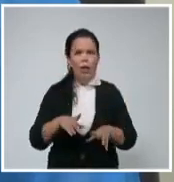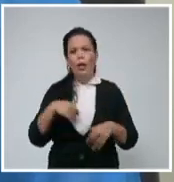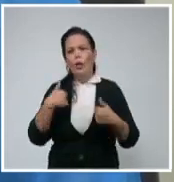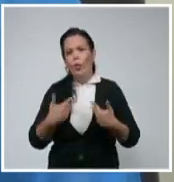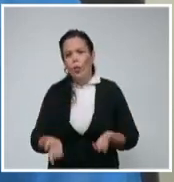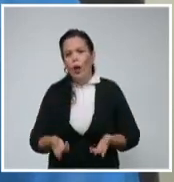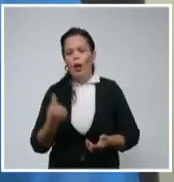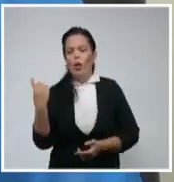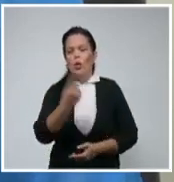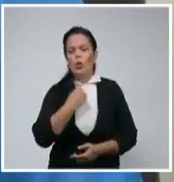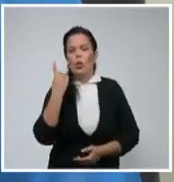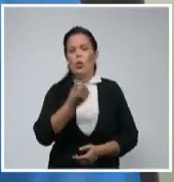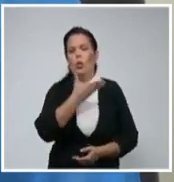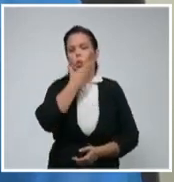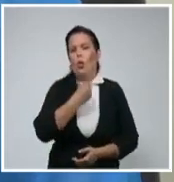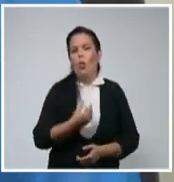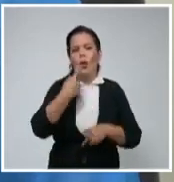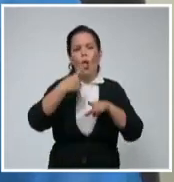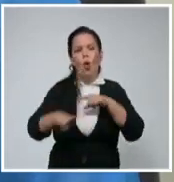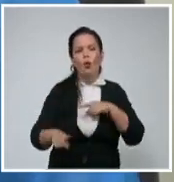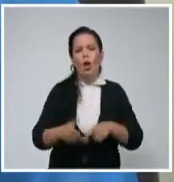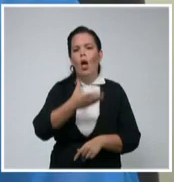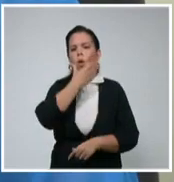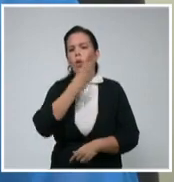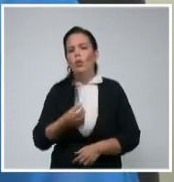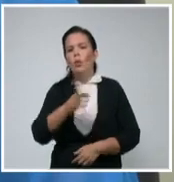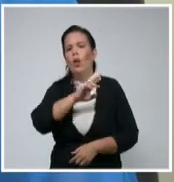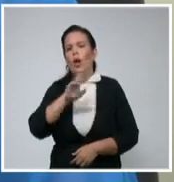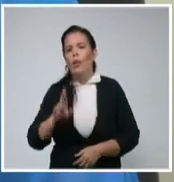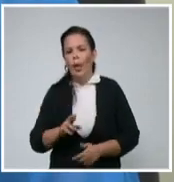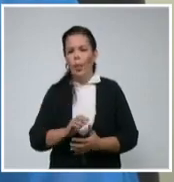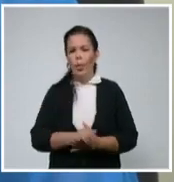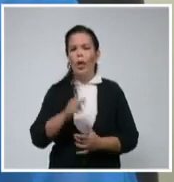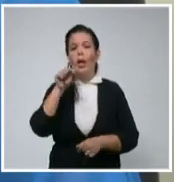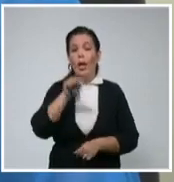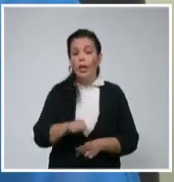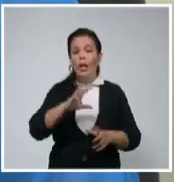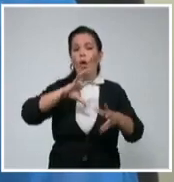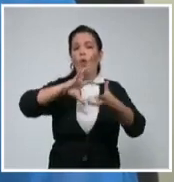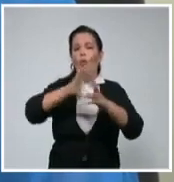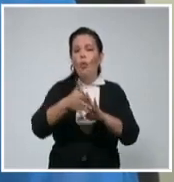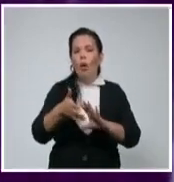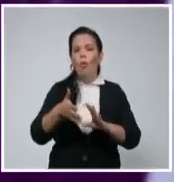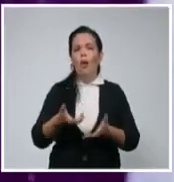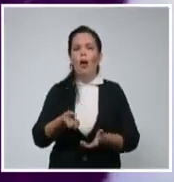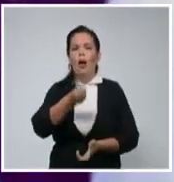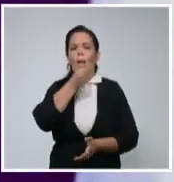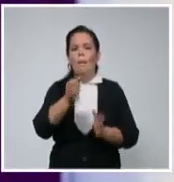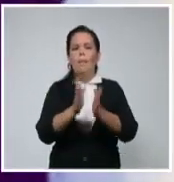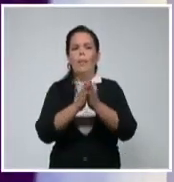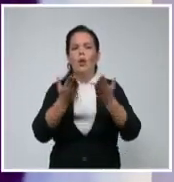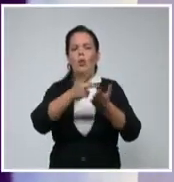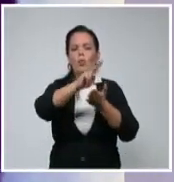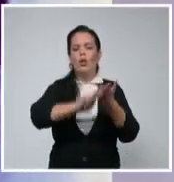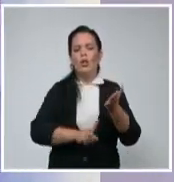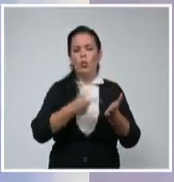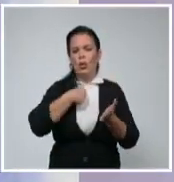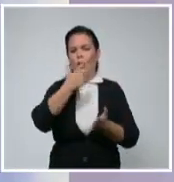fue Juventud Rebelde, que ese era el tipo de periodismo, de literatura que yo quería hacer. Se graduó